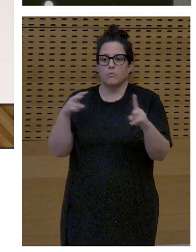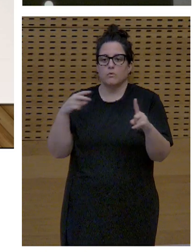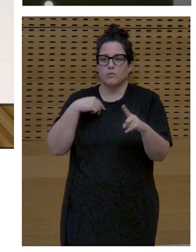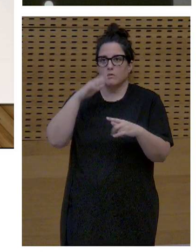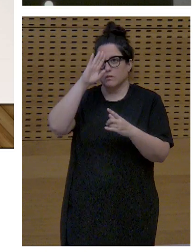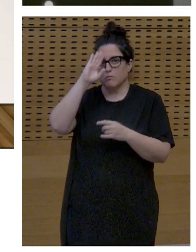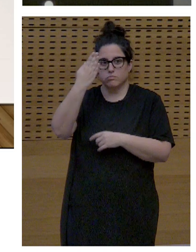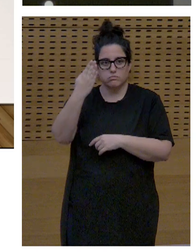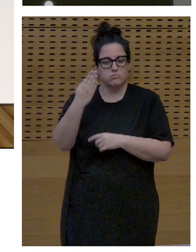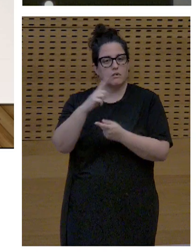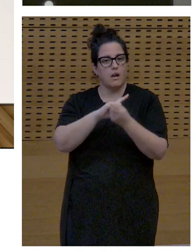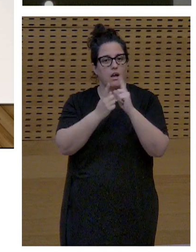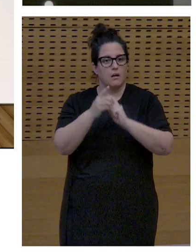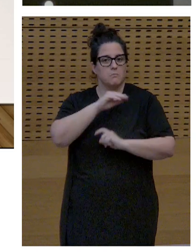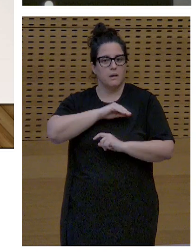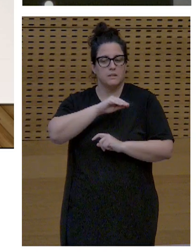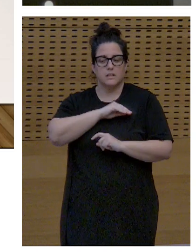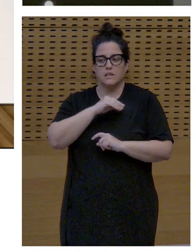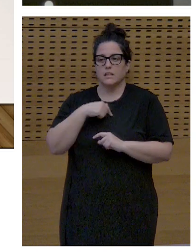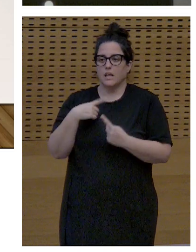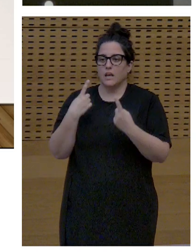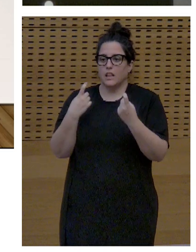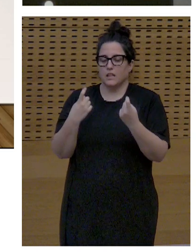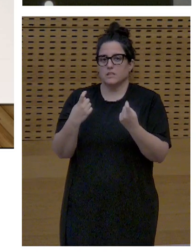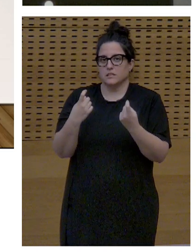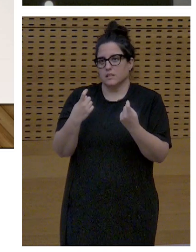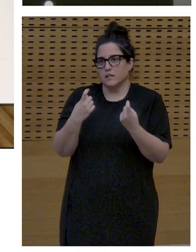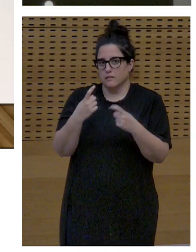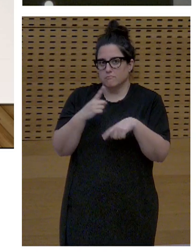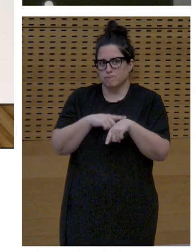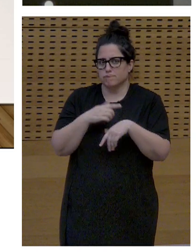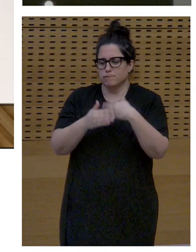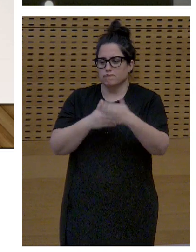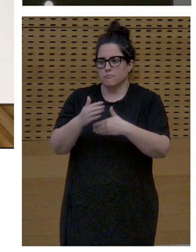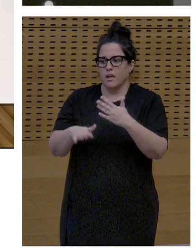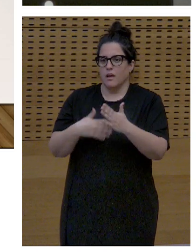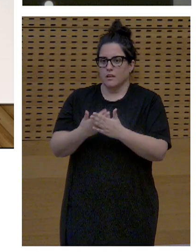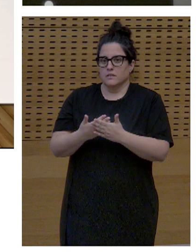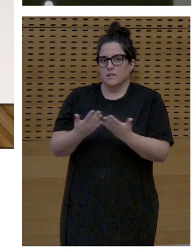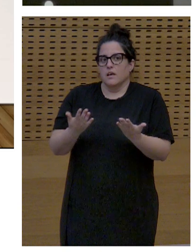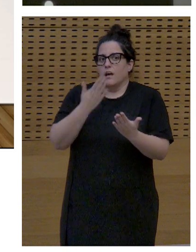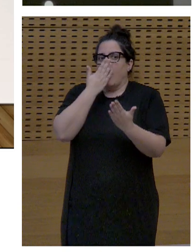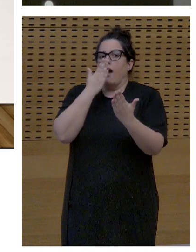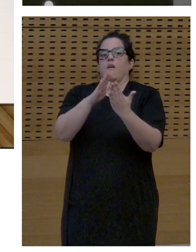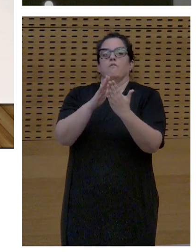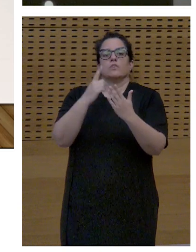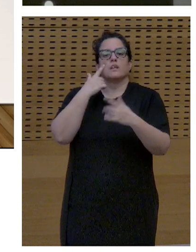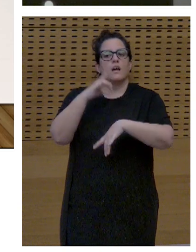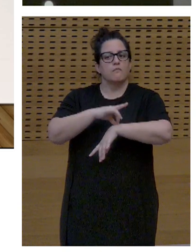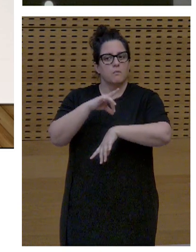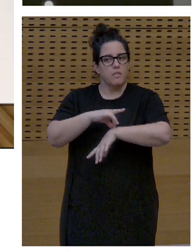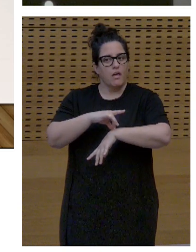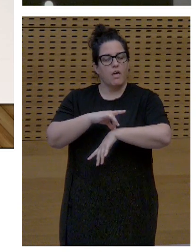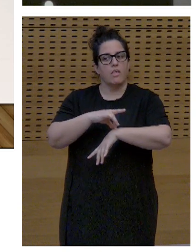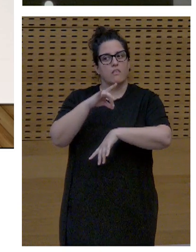que, necesito tiempo para afrontar la enfermedad, necesito tiempo para